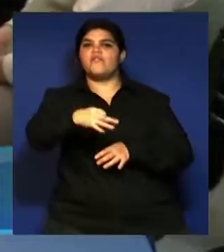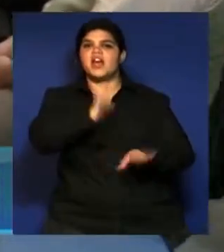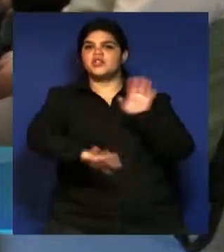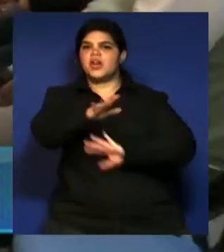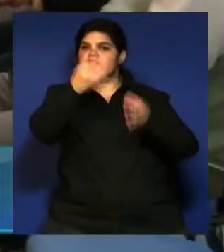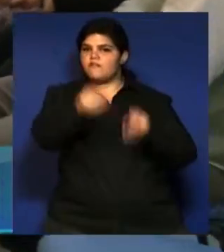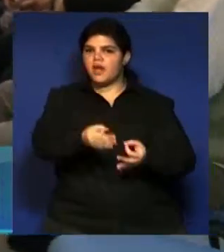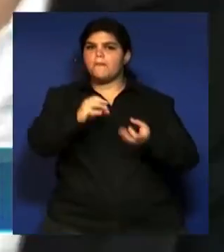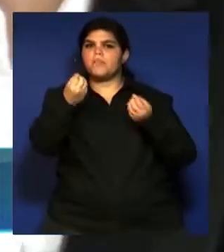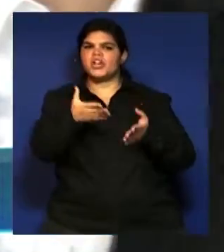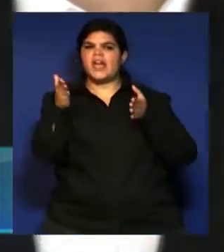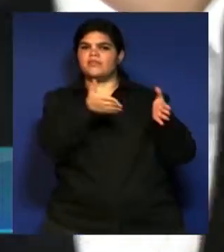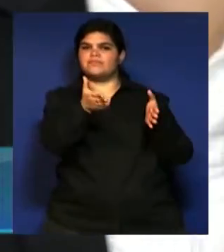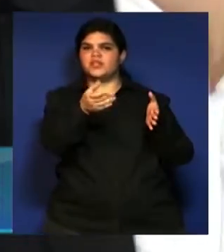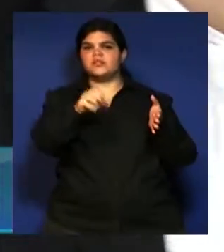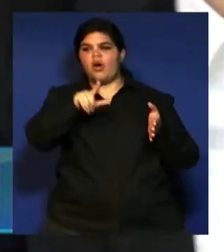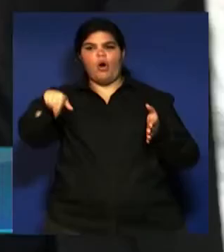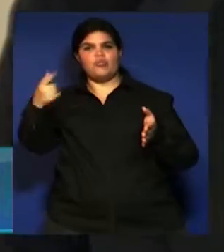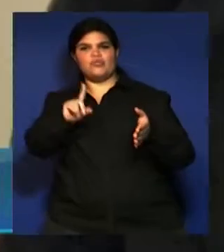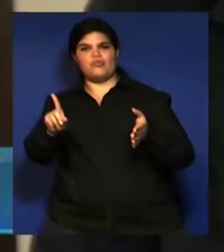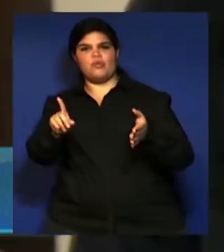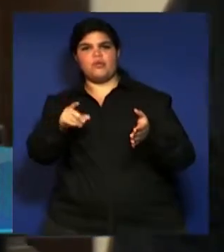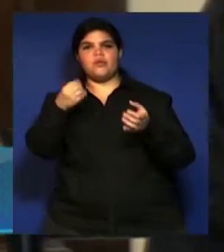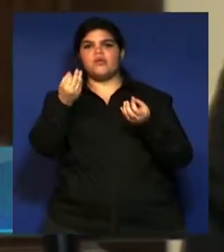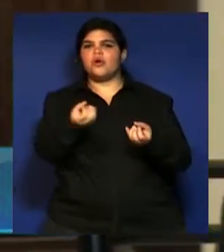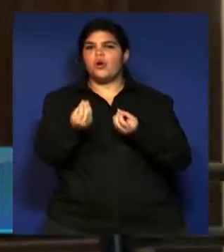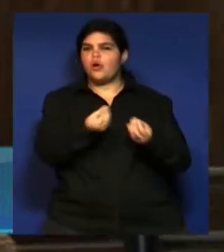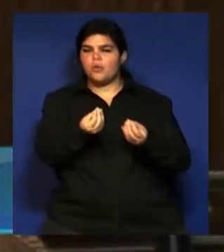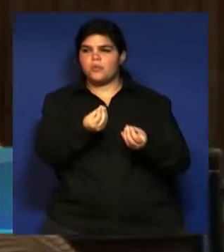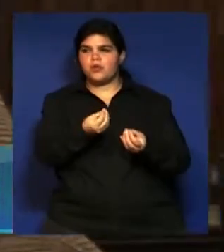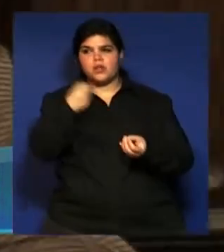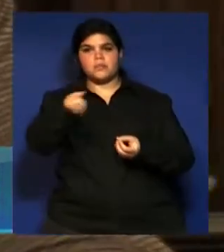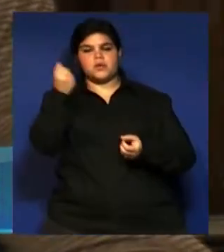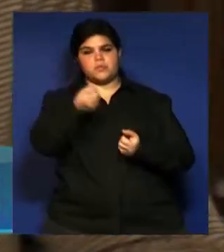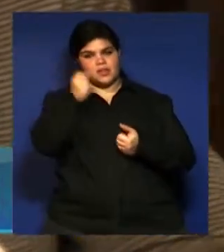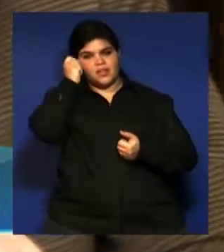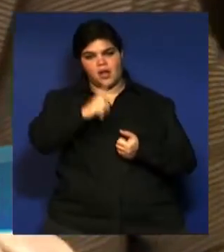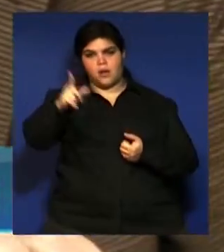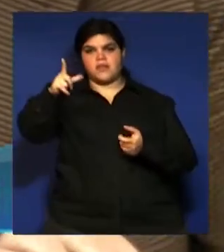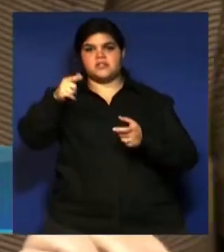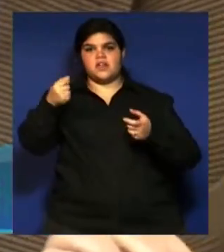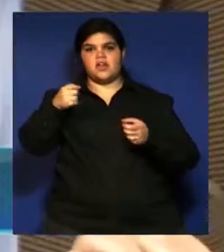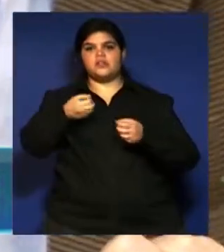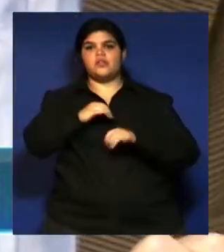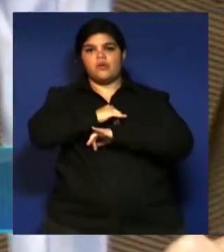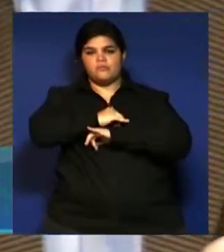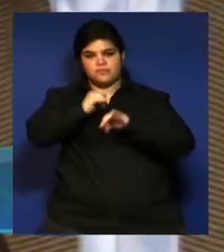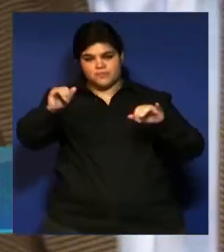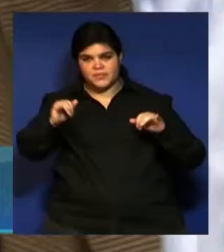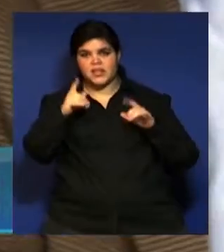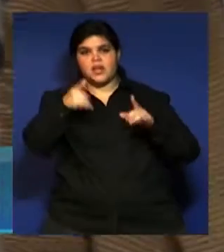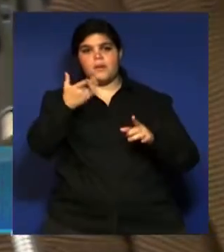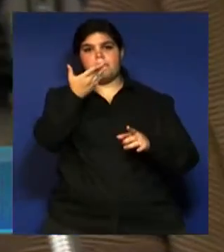Entonces, el sistema tiene que acompañarse con, como digo, remuneraciones justas, capacitación extensiva e intensiva a funcionarios